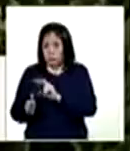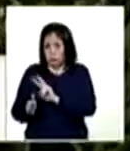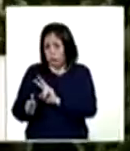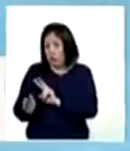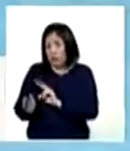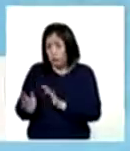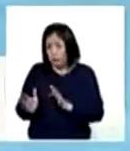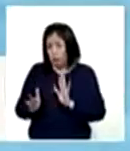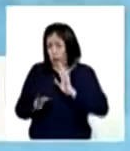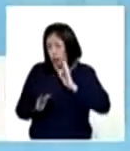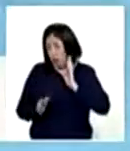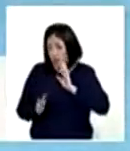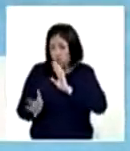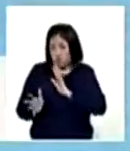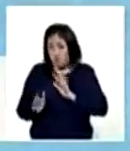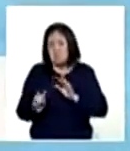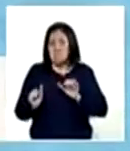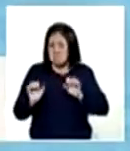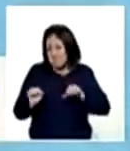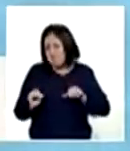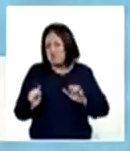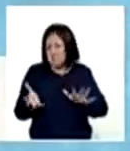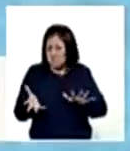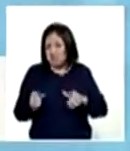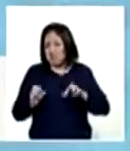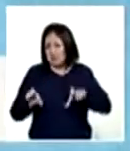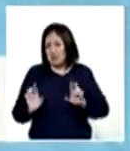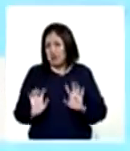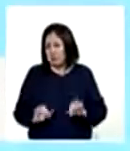turbulencia, cifra que se encuentra dentro del marco permitido.